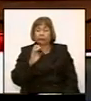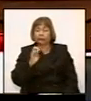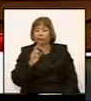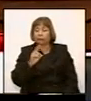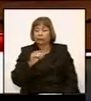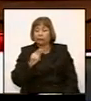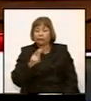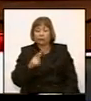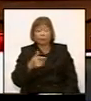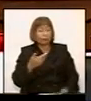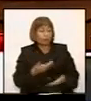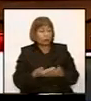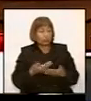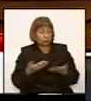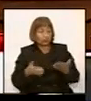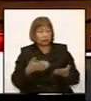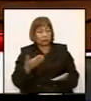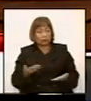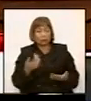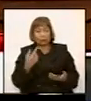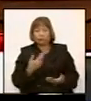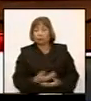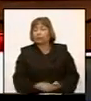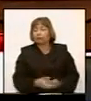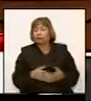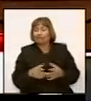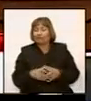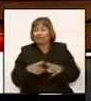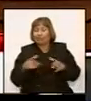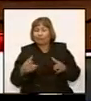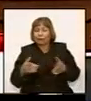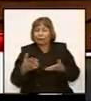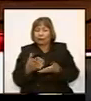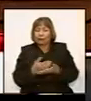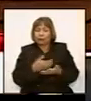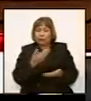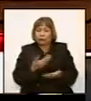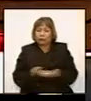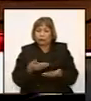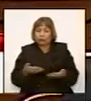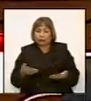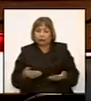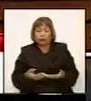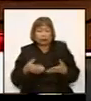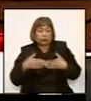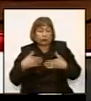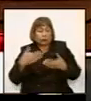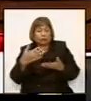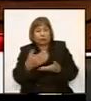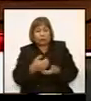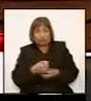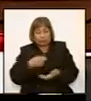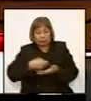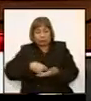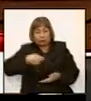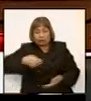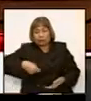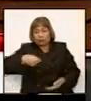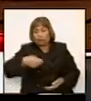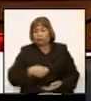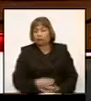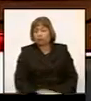que hay una gran cantidad de recursos que podemos recaudar por ese impuesto